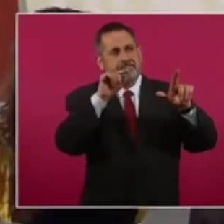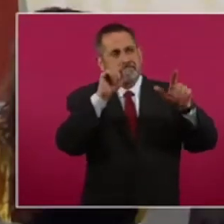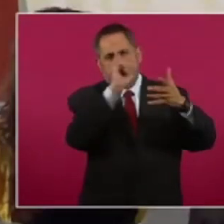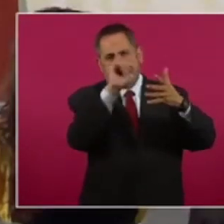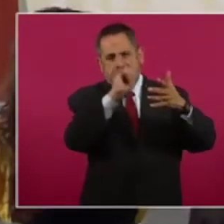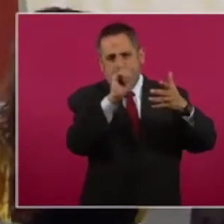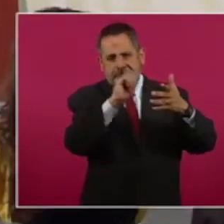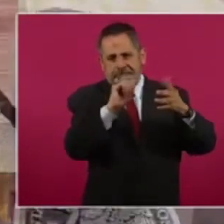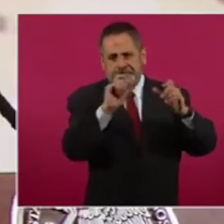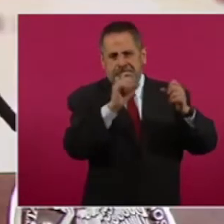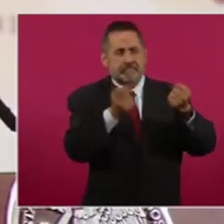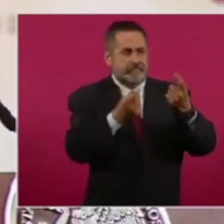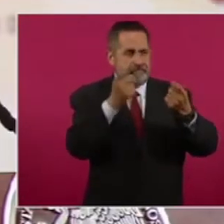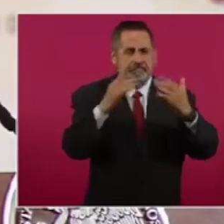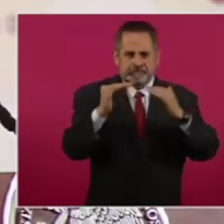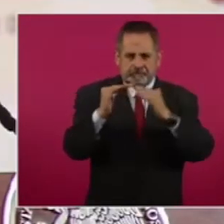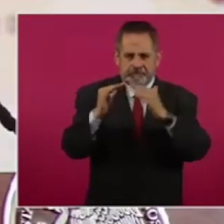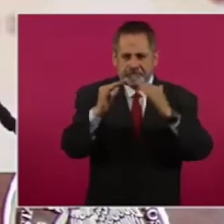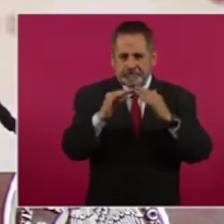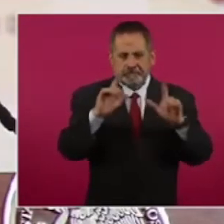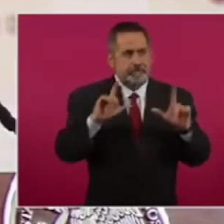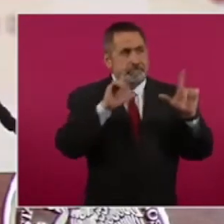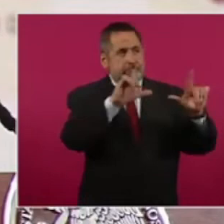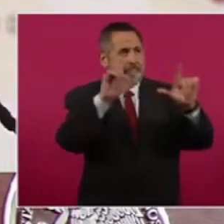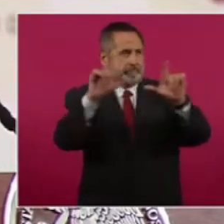colocados en algunas casas